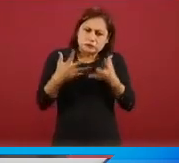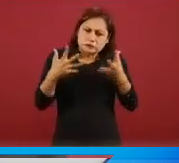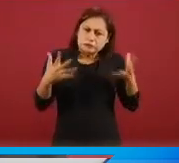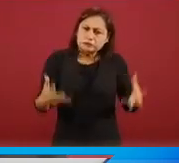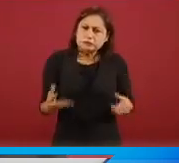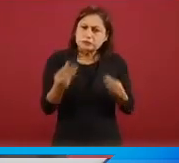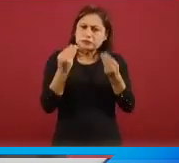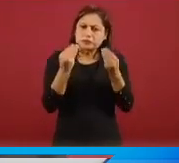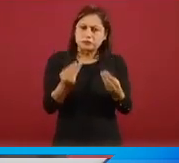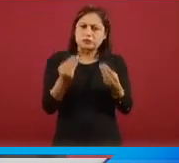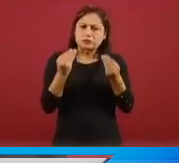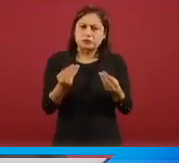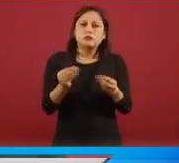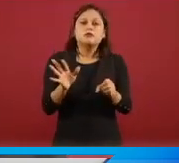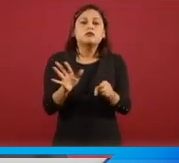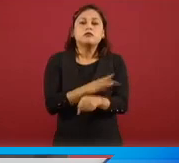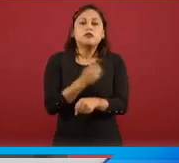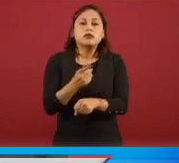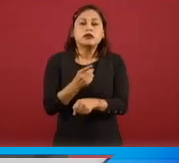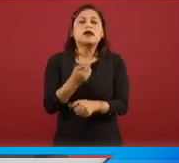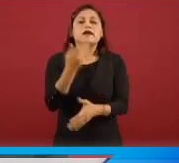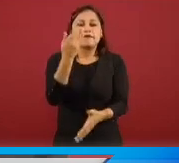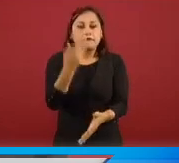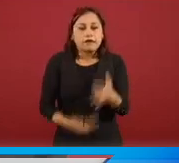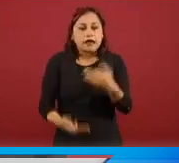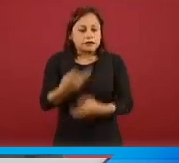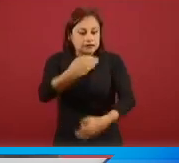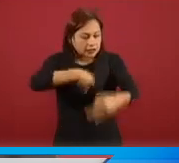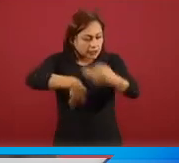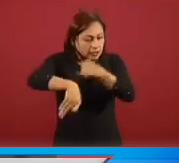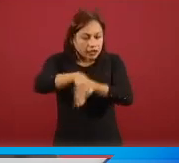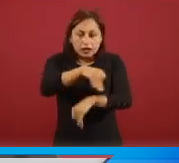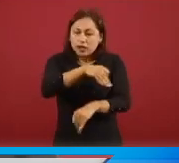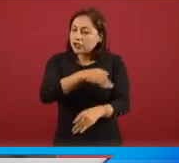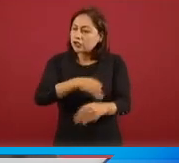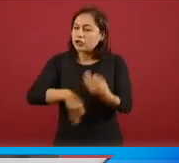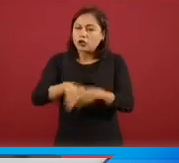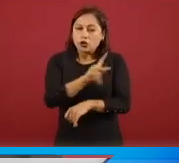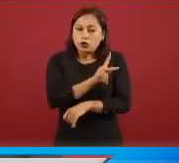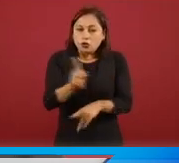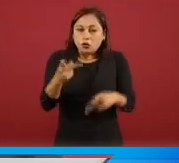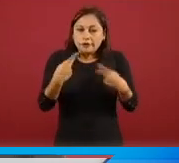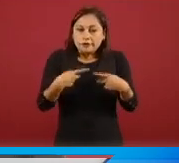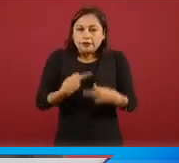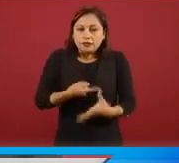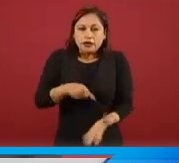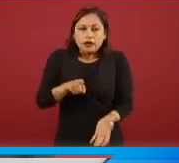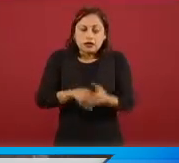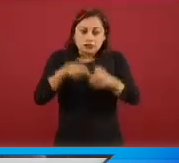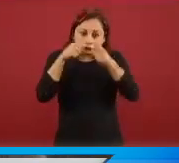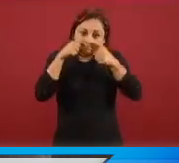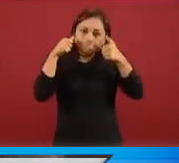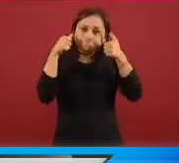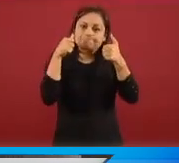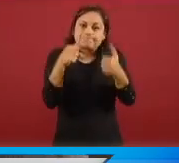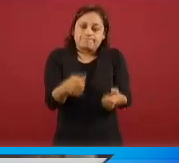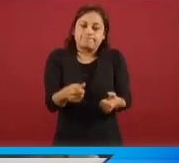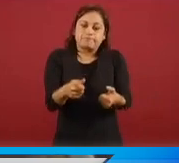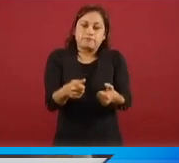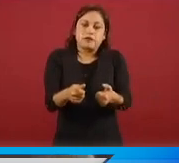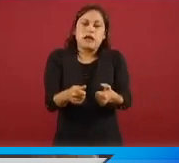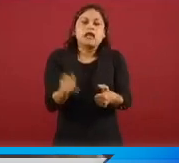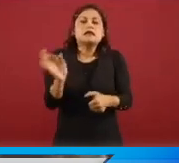estado hay autoridades locales que se aplican y trabajan de manera coordinada como la jefa de gobierno de la ciudad de méxico- claudia sheinbaum